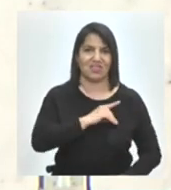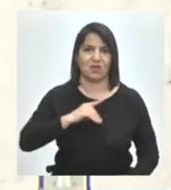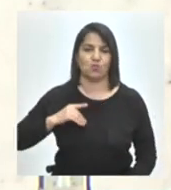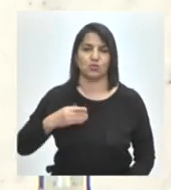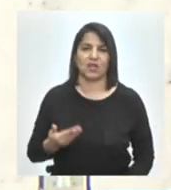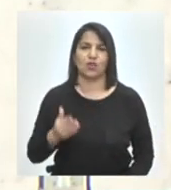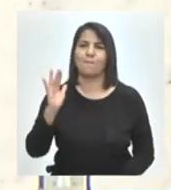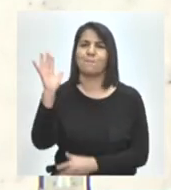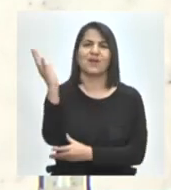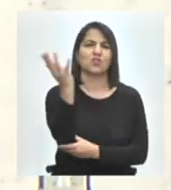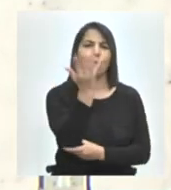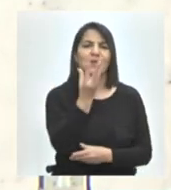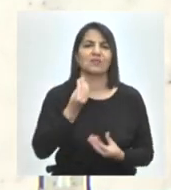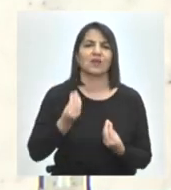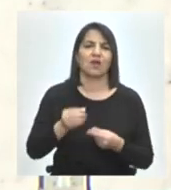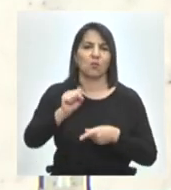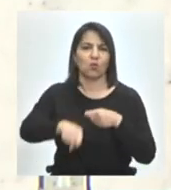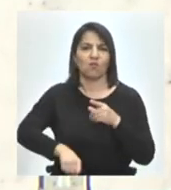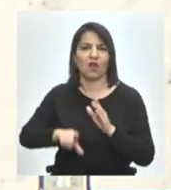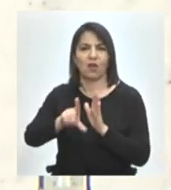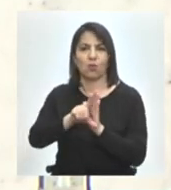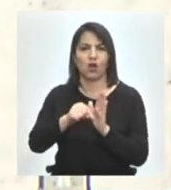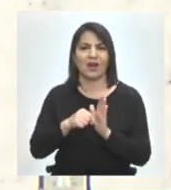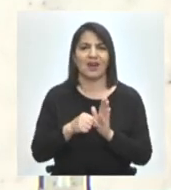medio ambiente, aprobamos la ley